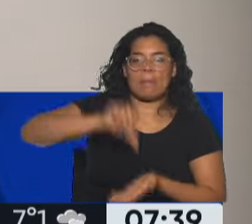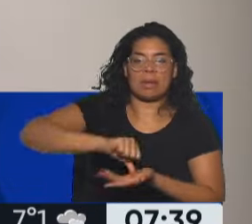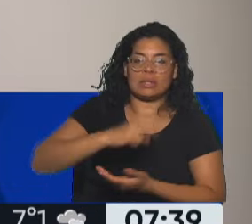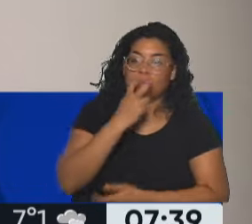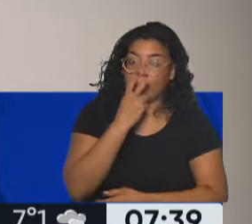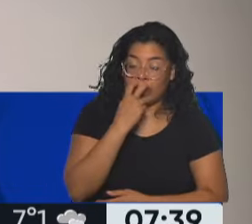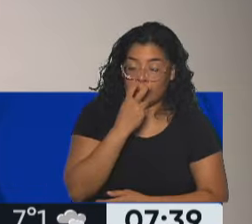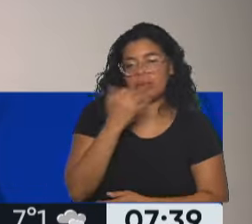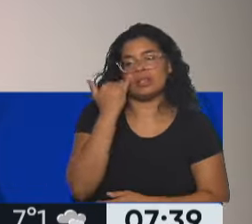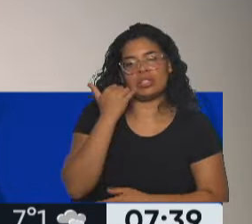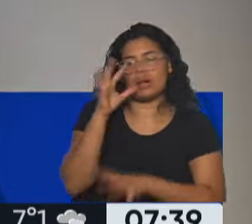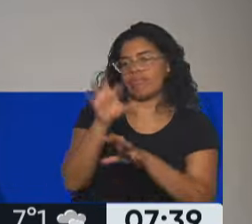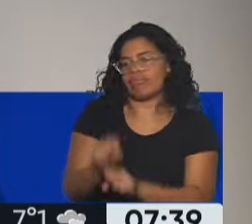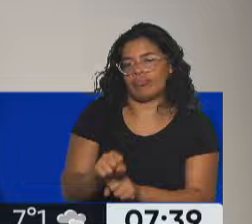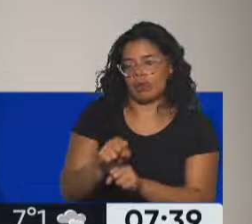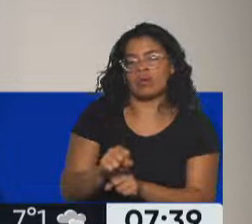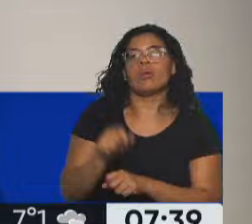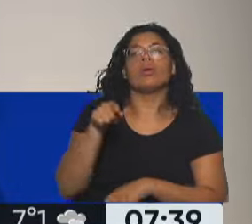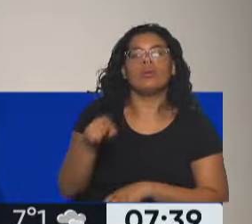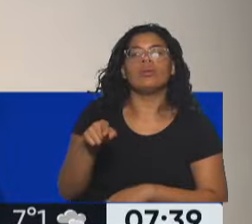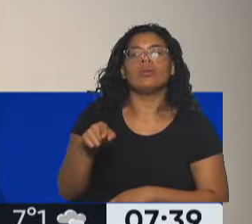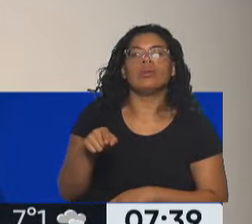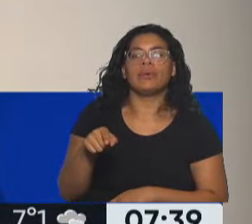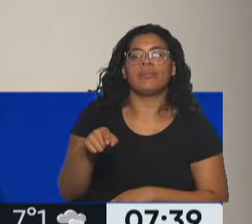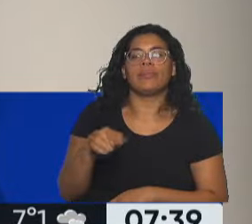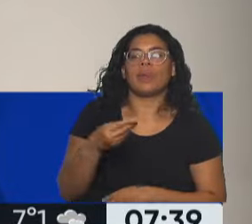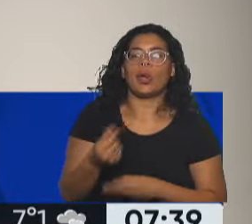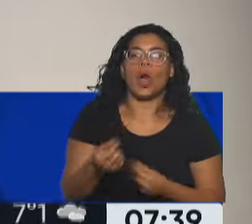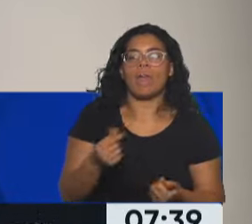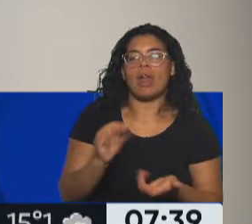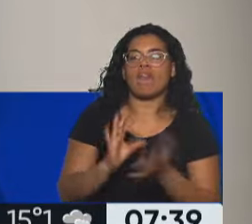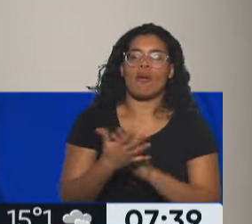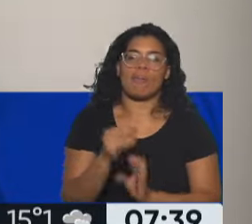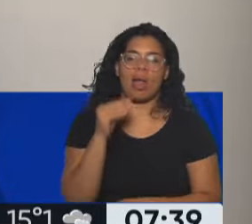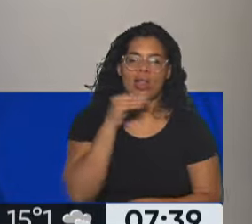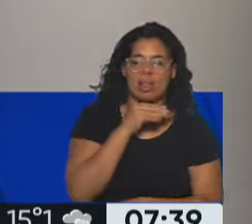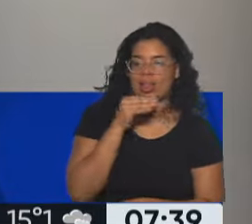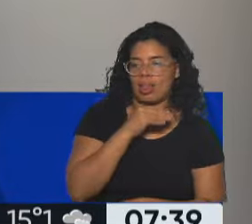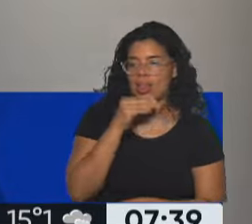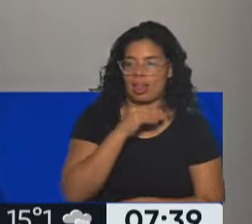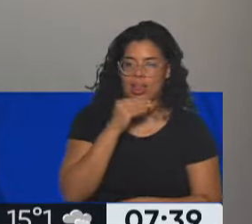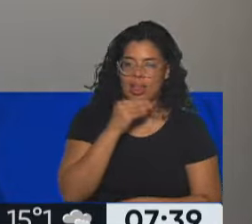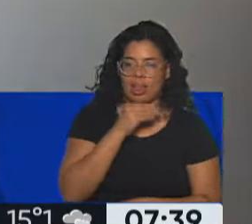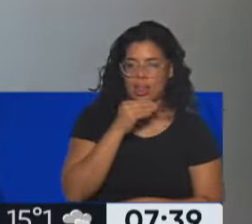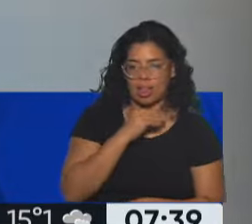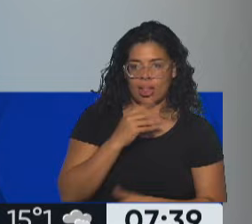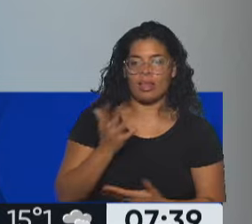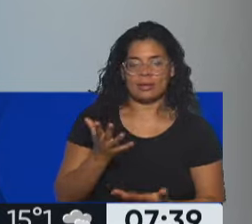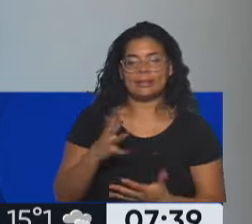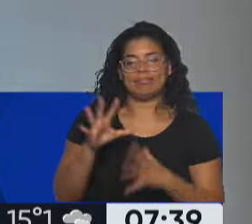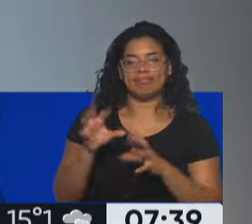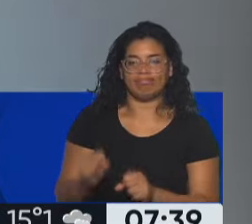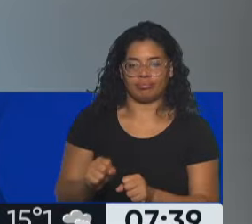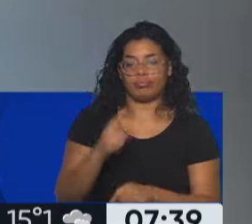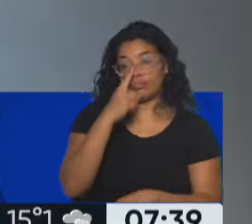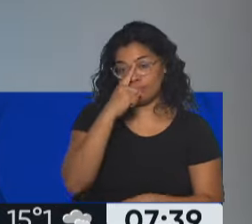justicia. Iban en un tour de compras, buscan siempre disimularse donde hay mucha gente, donde pasan desapercibidos. Bueno, evidentemente en